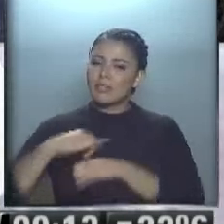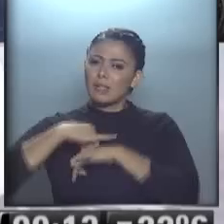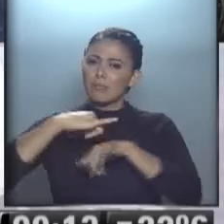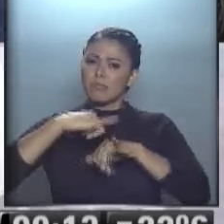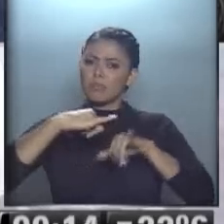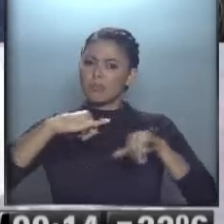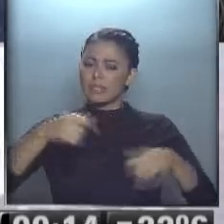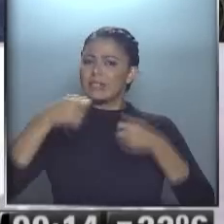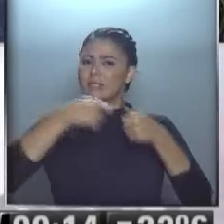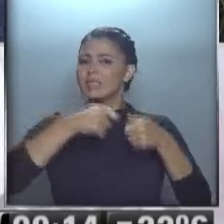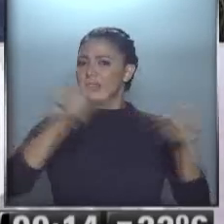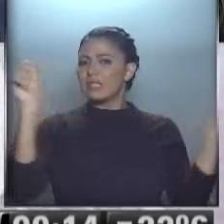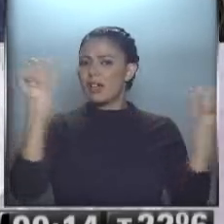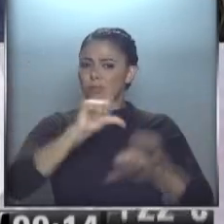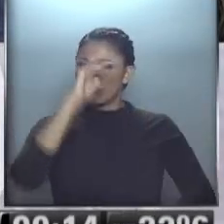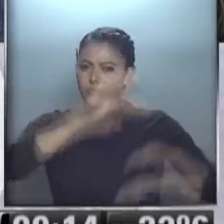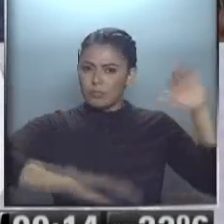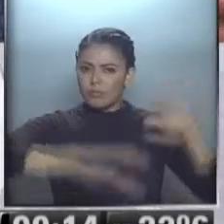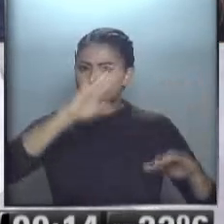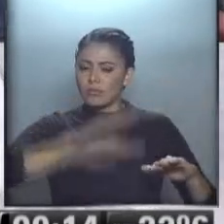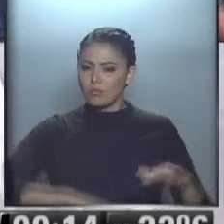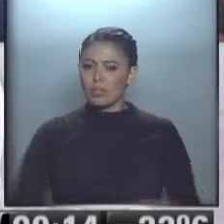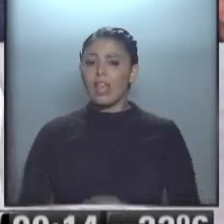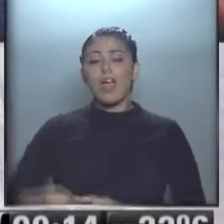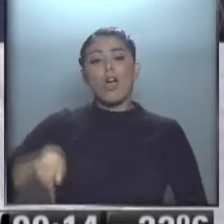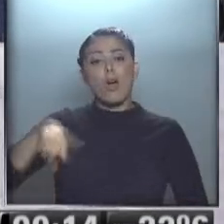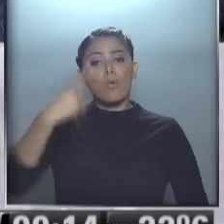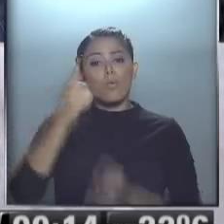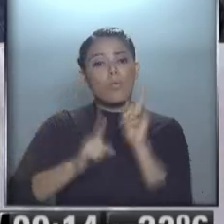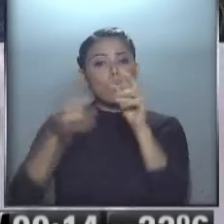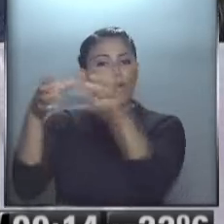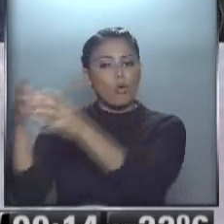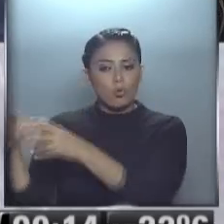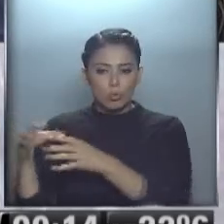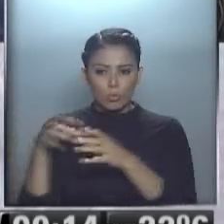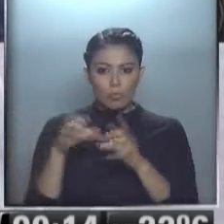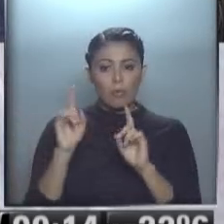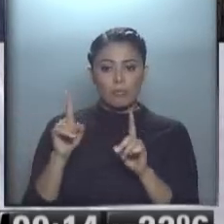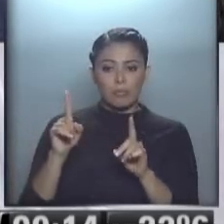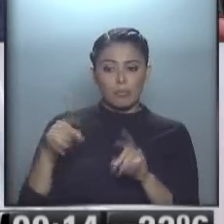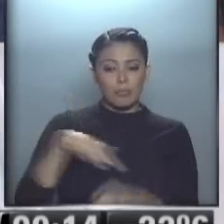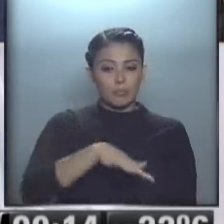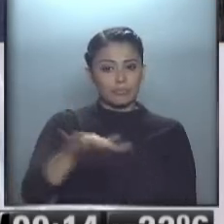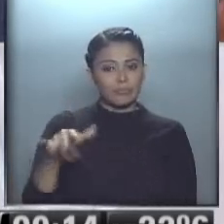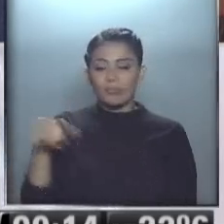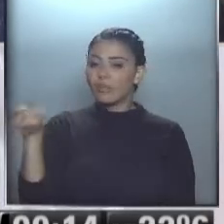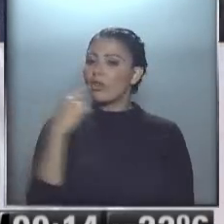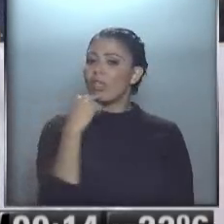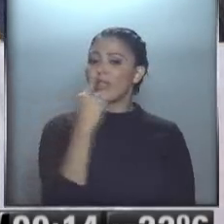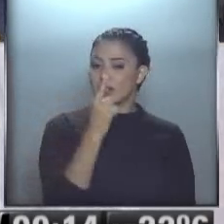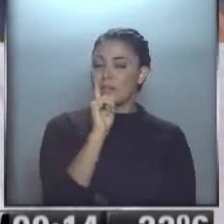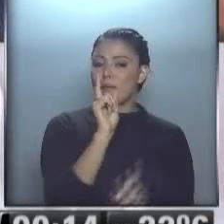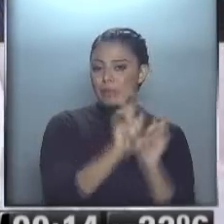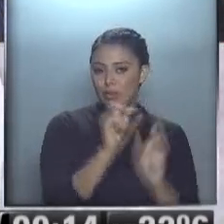Patricia de desestabilización e de algunos focos de aquellos sectores que dicen los